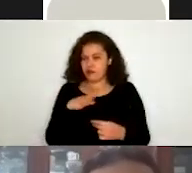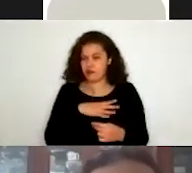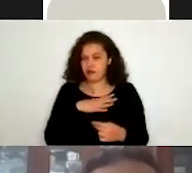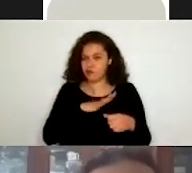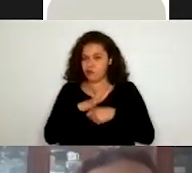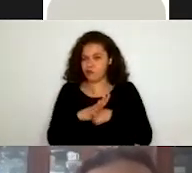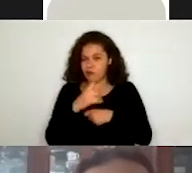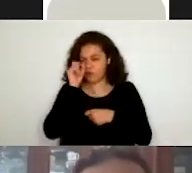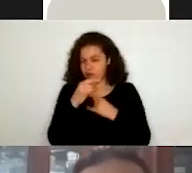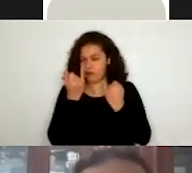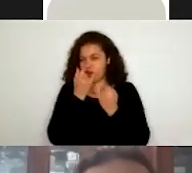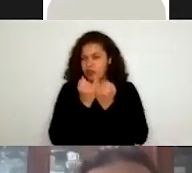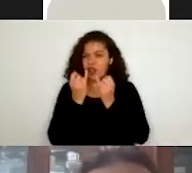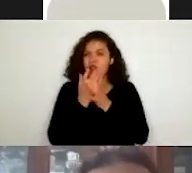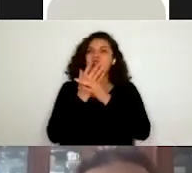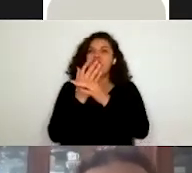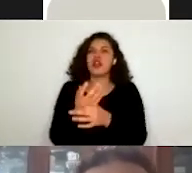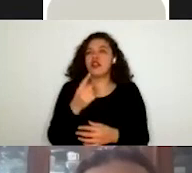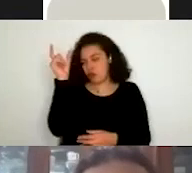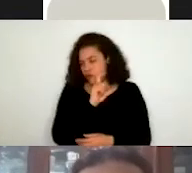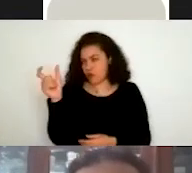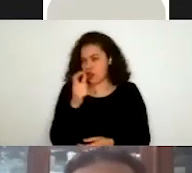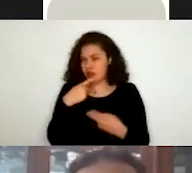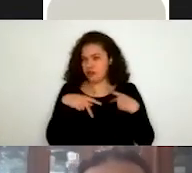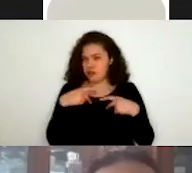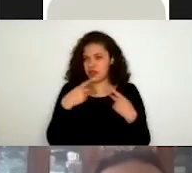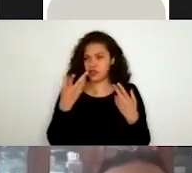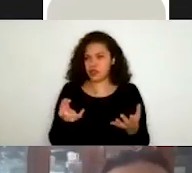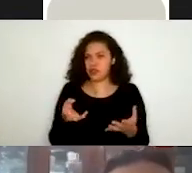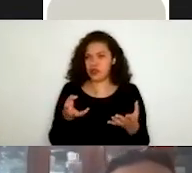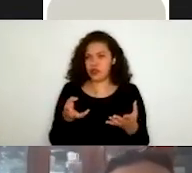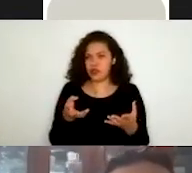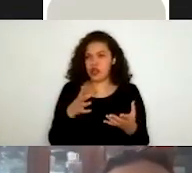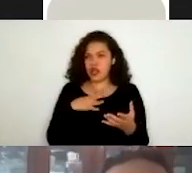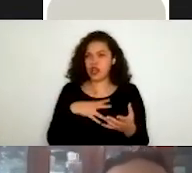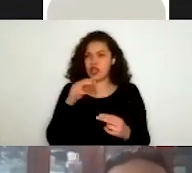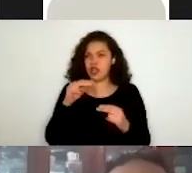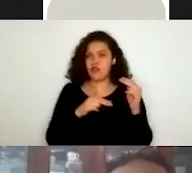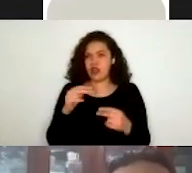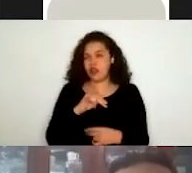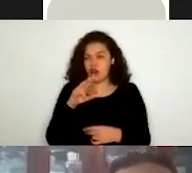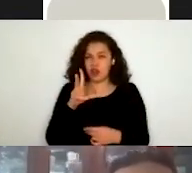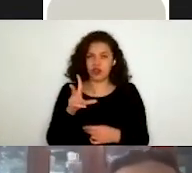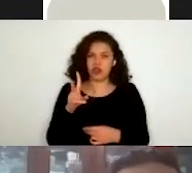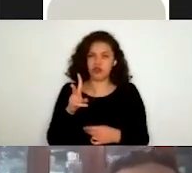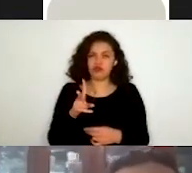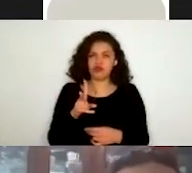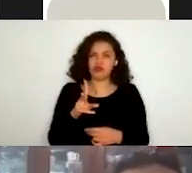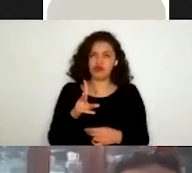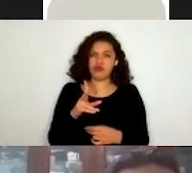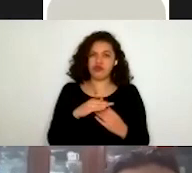Como bien lo dice, solo en el caso de que el establecimiento se encuentre en un inmueble de 2 o más niveles sobre o bajo nivel de banqueta.